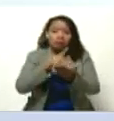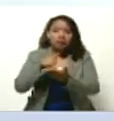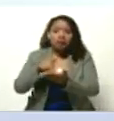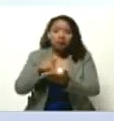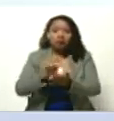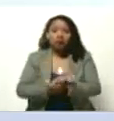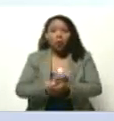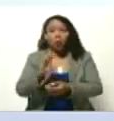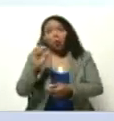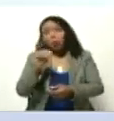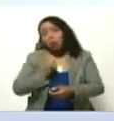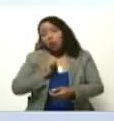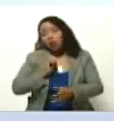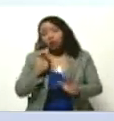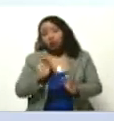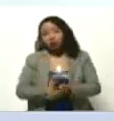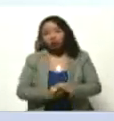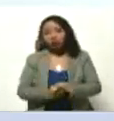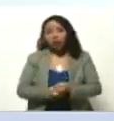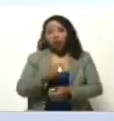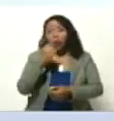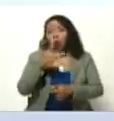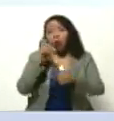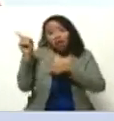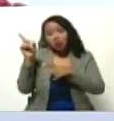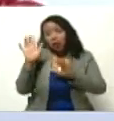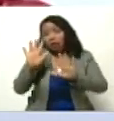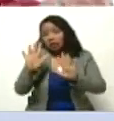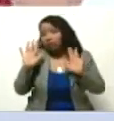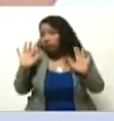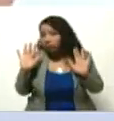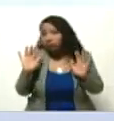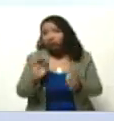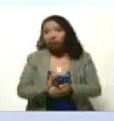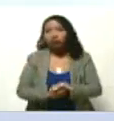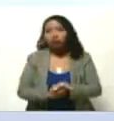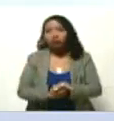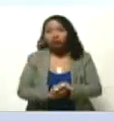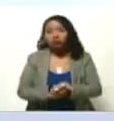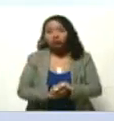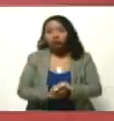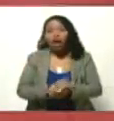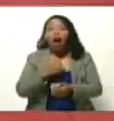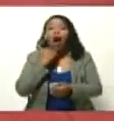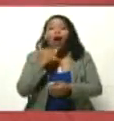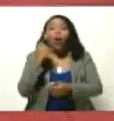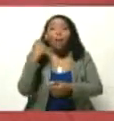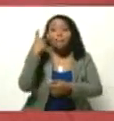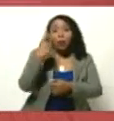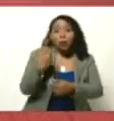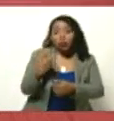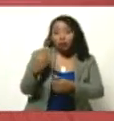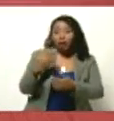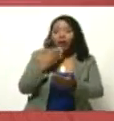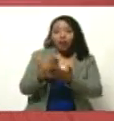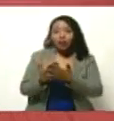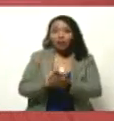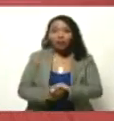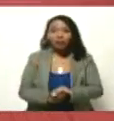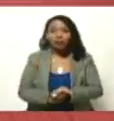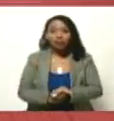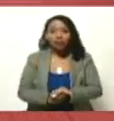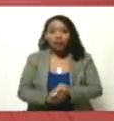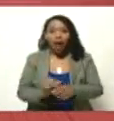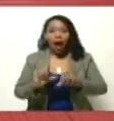postulado o postulada. Bueno, creo que es eso, ¿no? Creo que es eso. Si hay alguna pregunta, les agradezco. Iniciamos